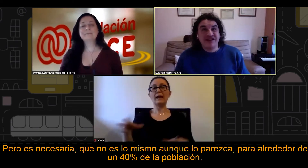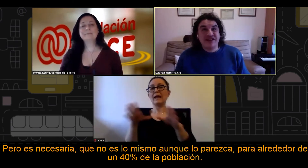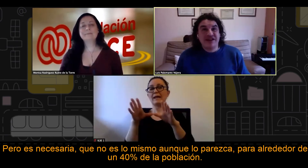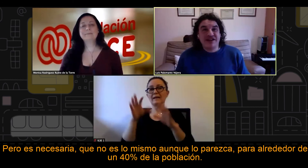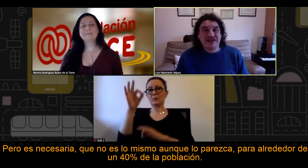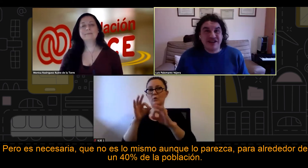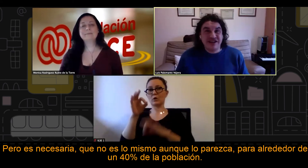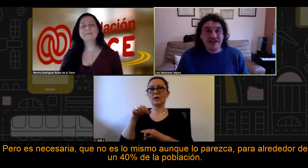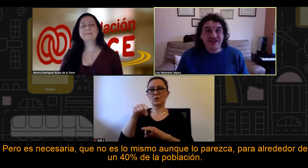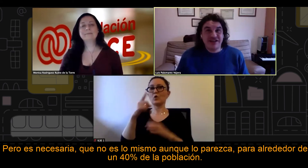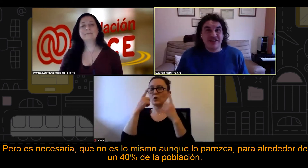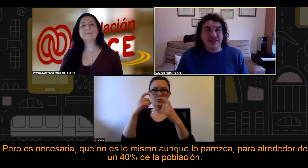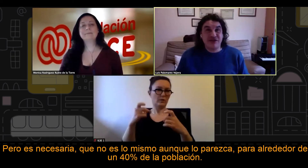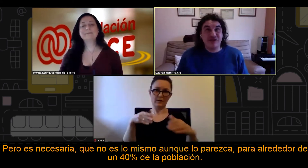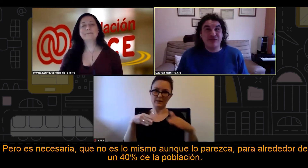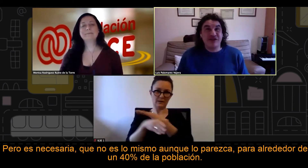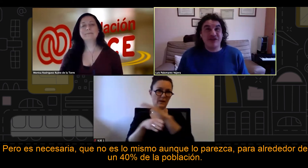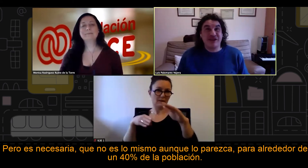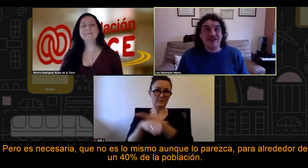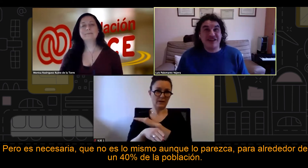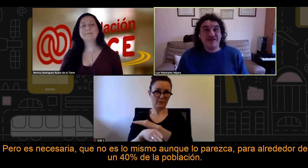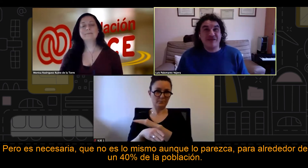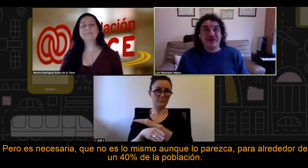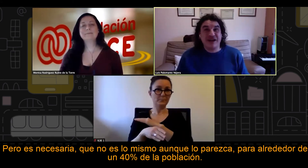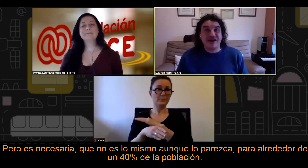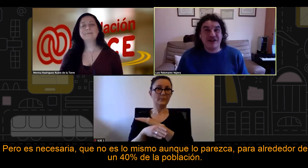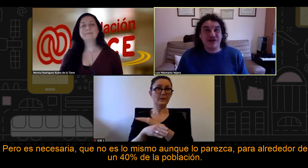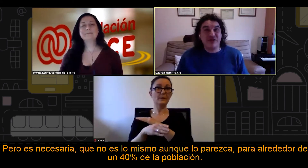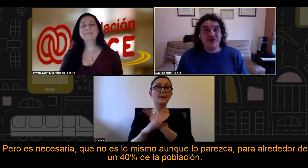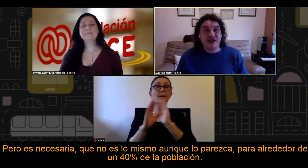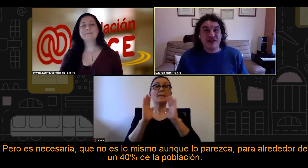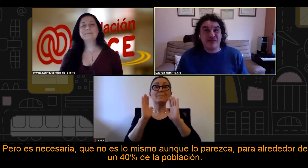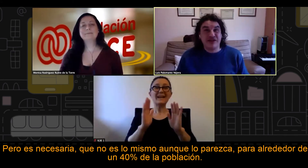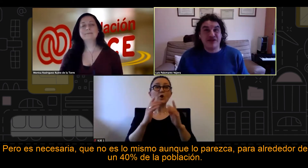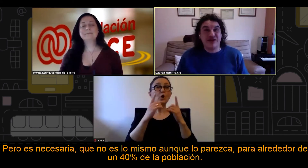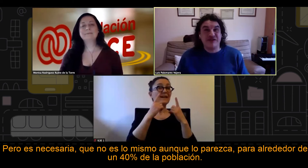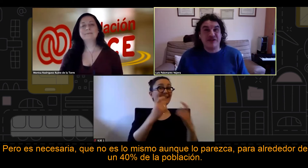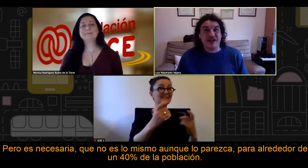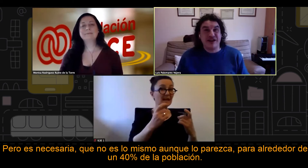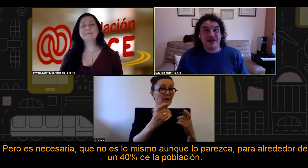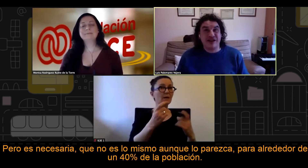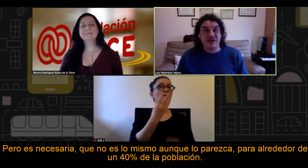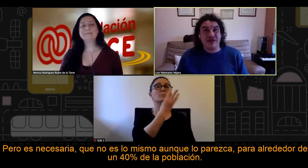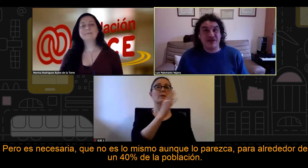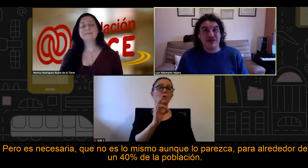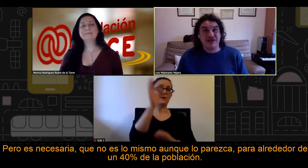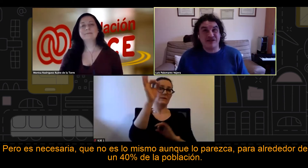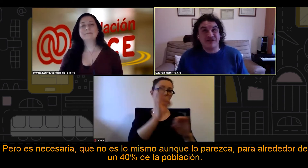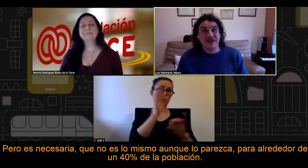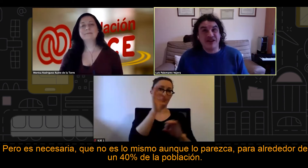es necesaria, que no es lo mismo aunque lo parezca, para alrededor de un 40% de la